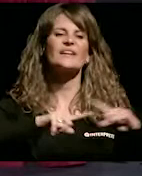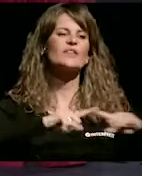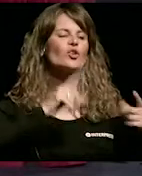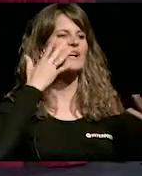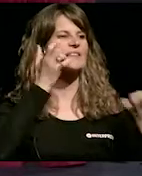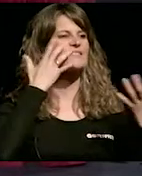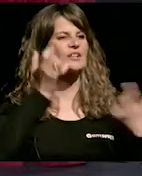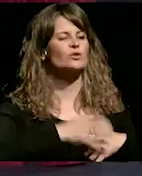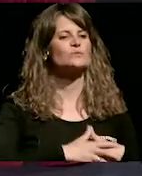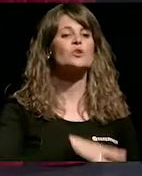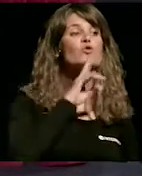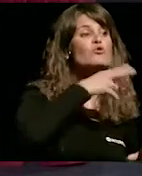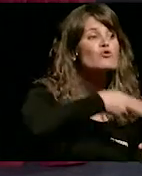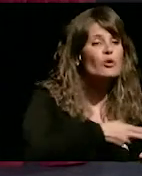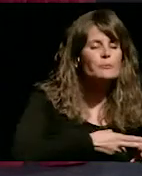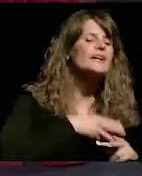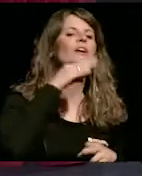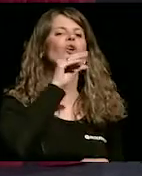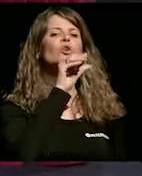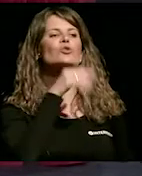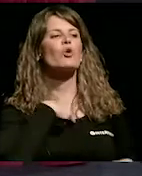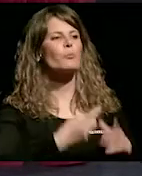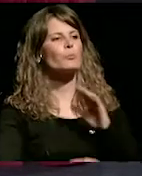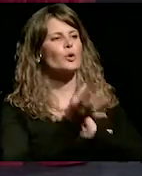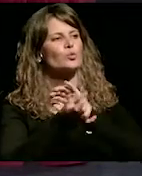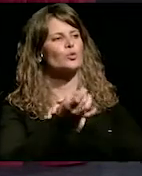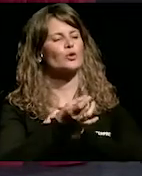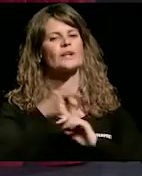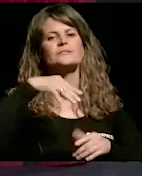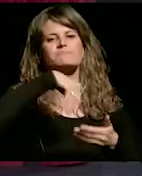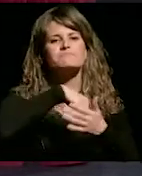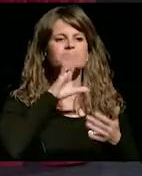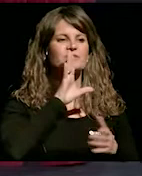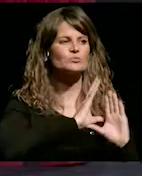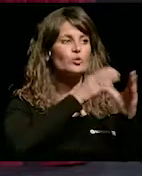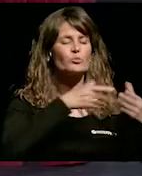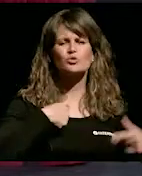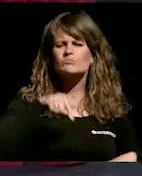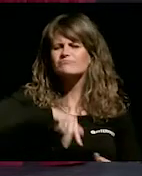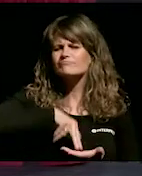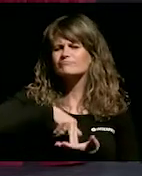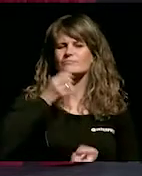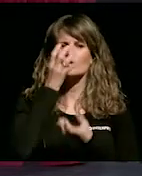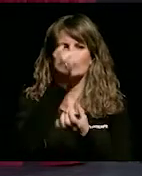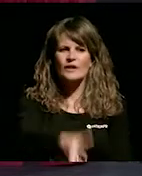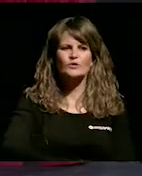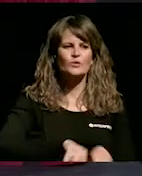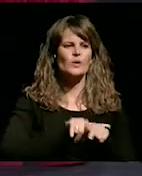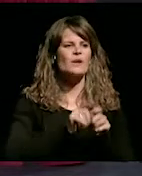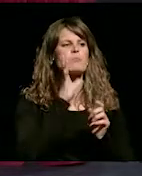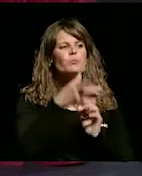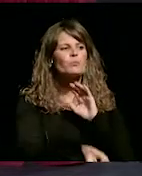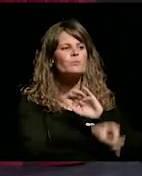diversa. Yo me llamo Claire Tessel, soy la productora ejecutiva de Cuerpos Extraordinarios y estoy aquí para contar la historia de cómo hemos creado una